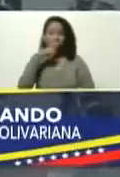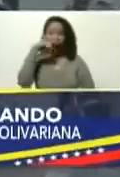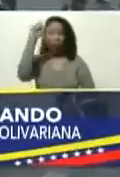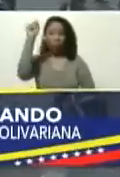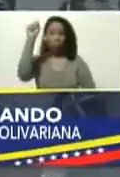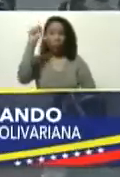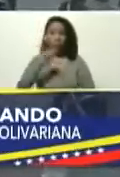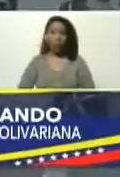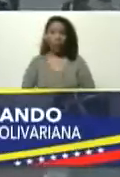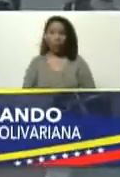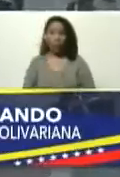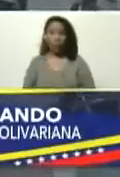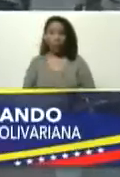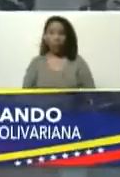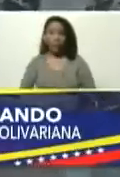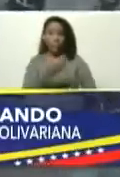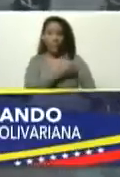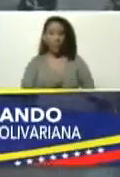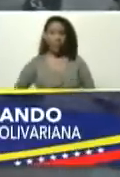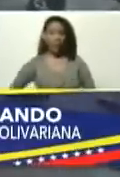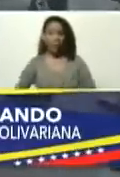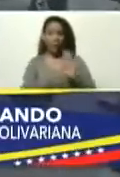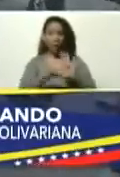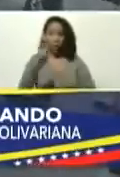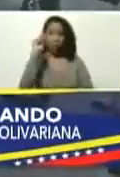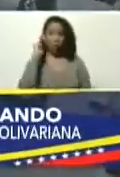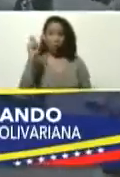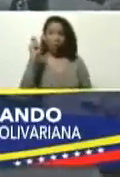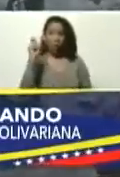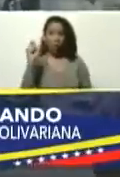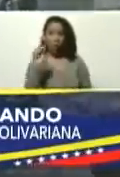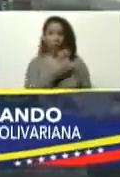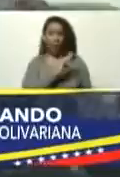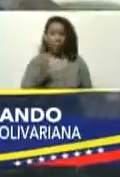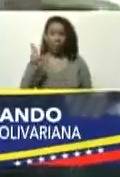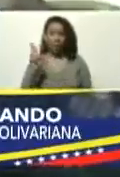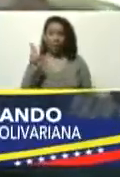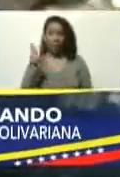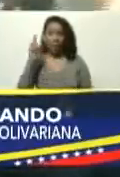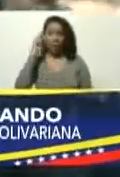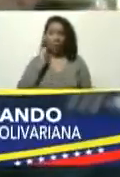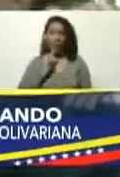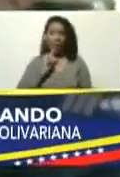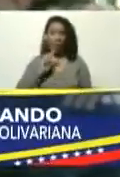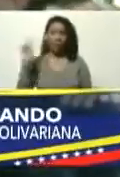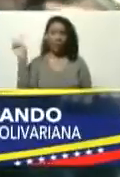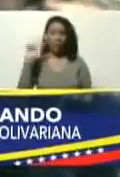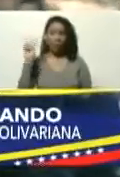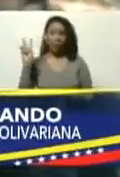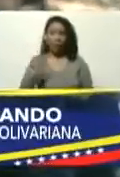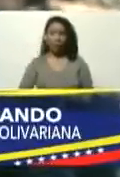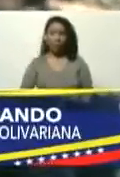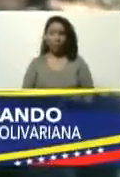Moros, presidente constitucional de la República Bolivariana de Venezuela.